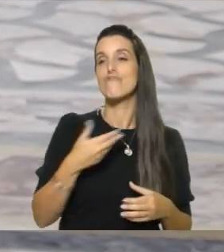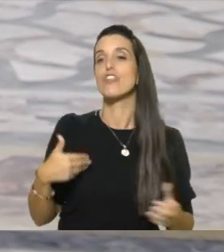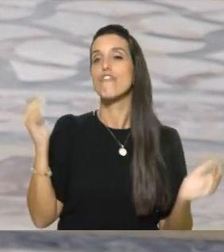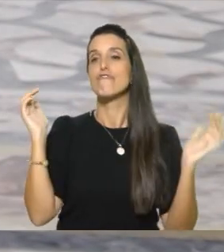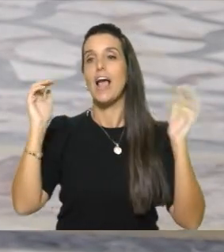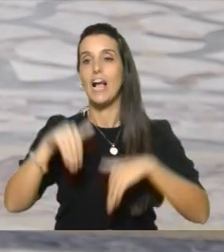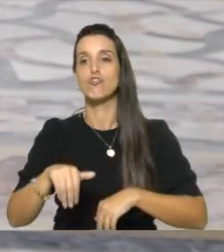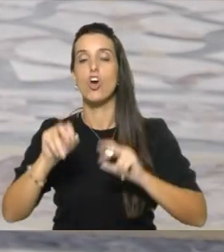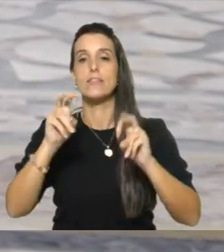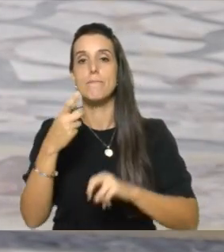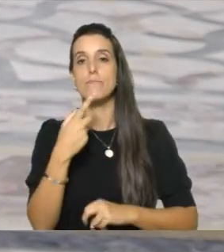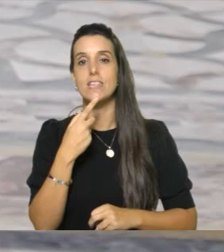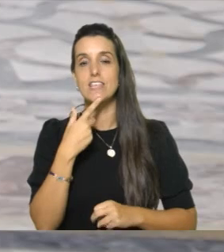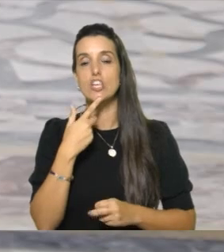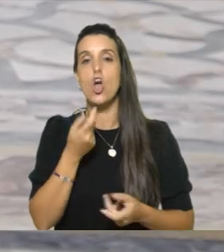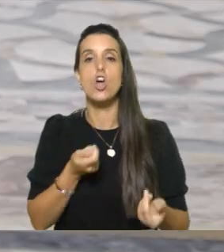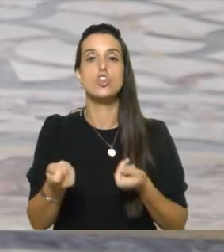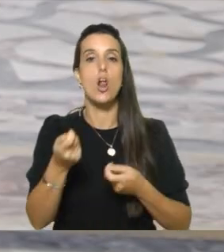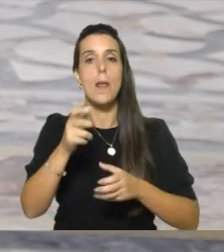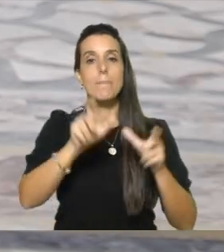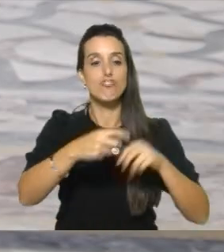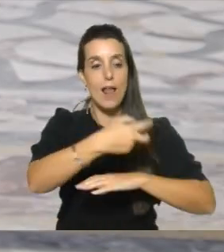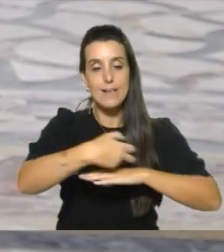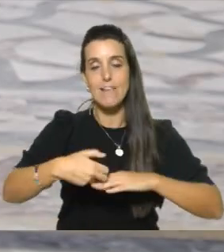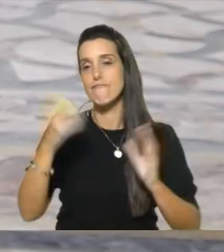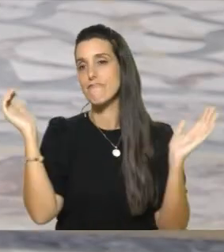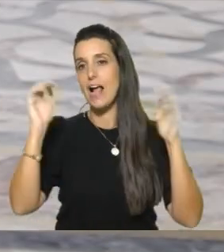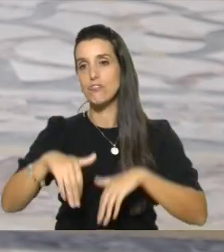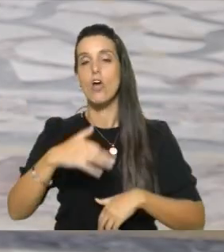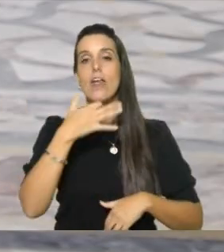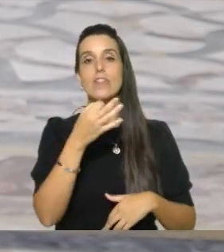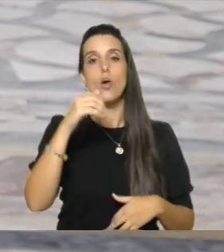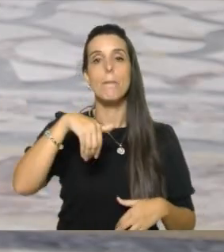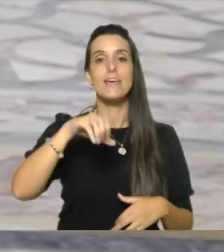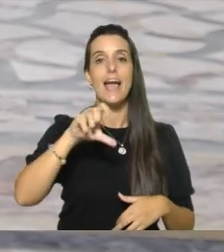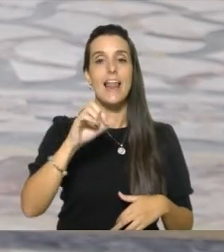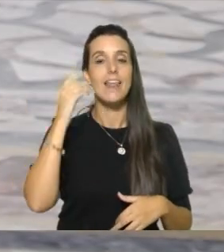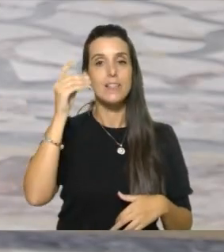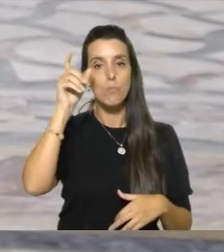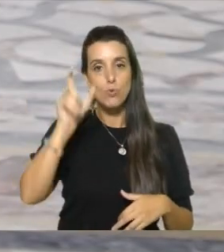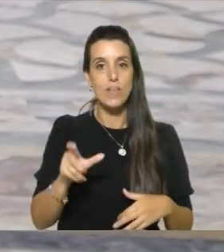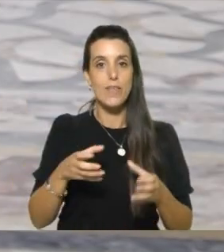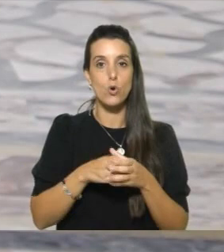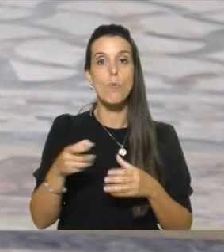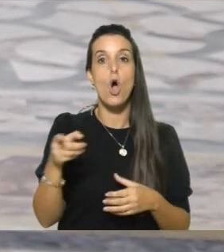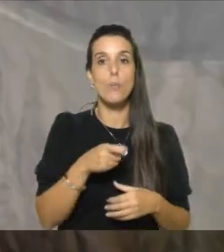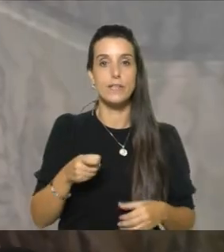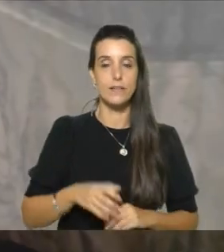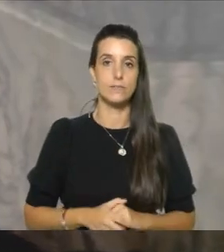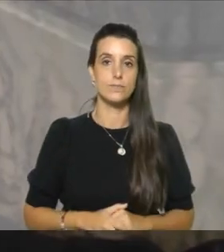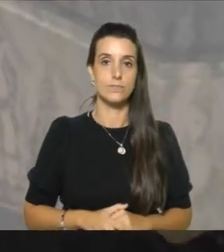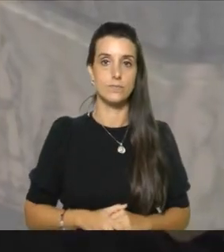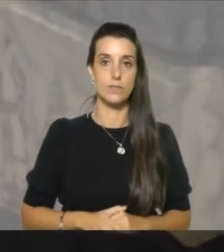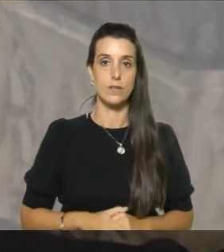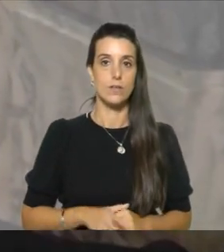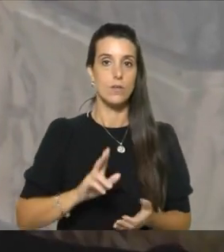en su política de manejo de las personas en situación de calle esto decía Micaela Melgar diputada del partido comunista